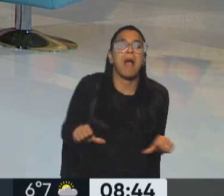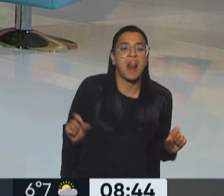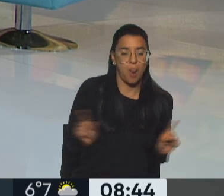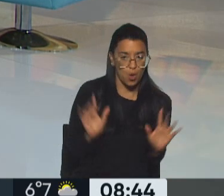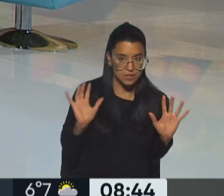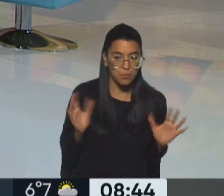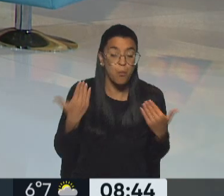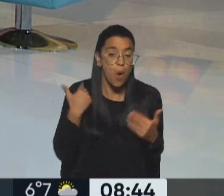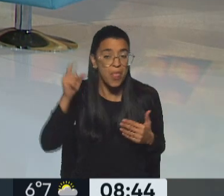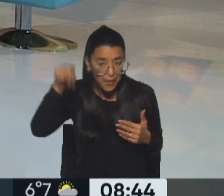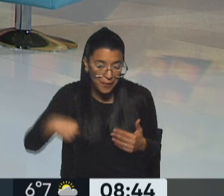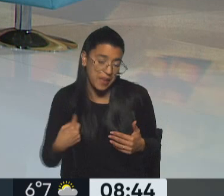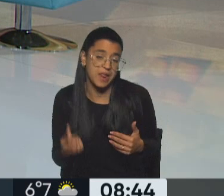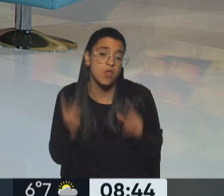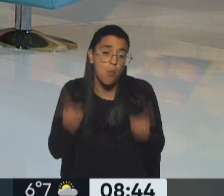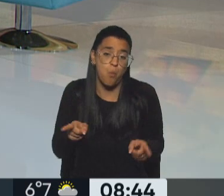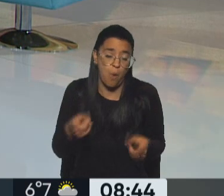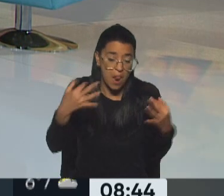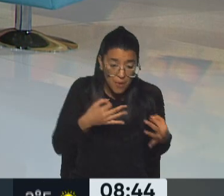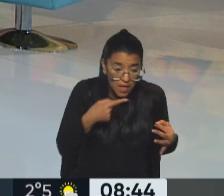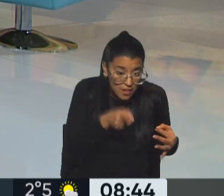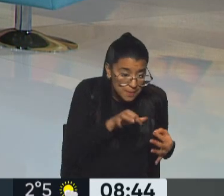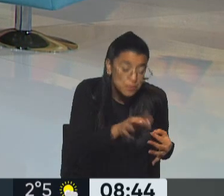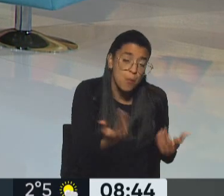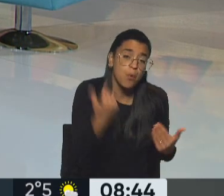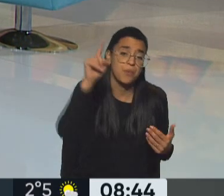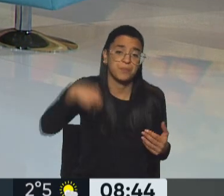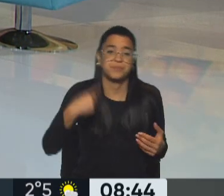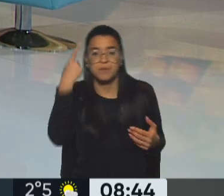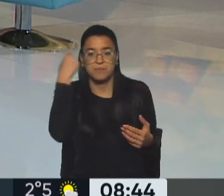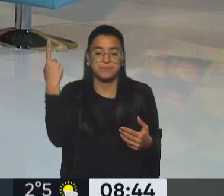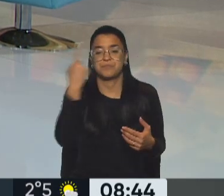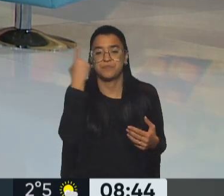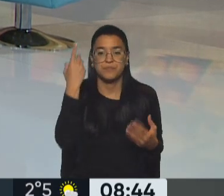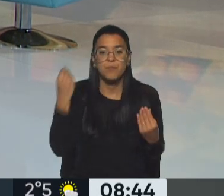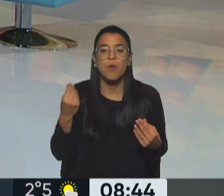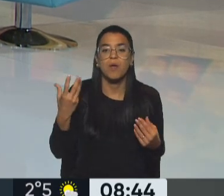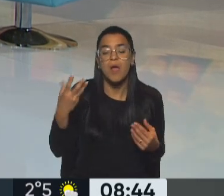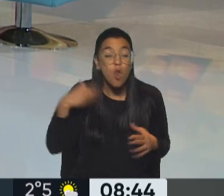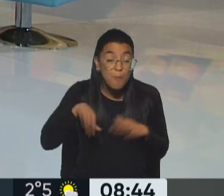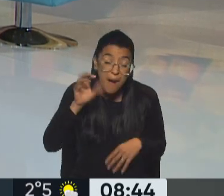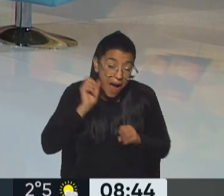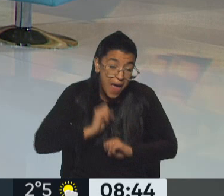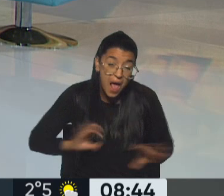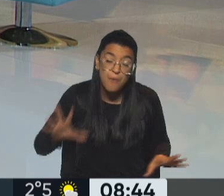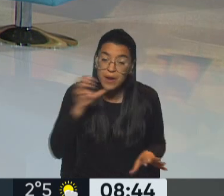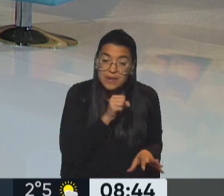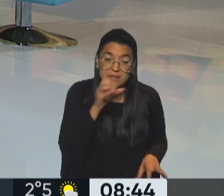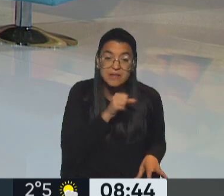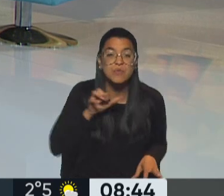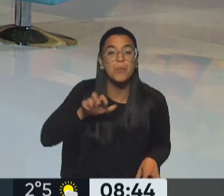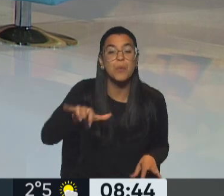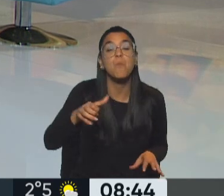Claro. Lo más grave del uso indebido de antibióticos es esto, la generación de la resistencia antimicrobiana, que en